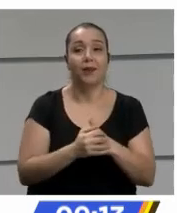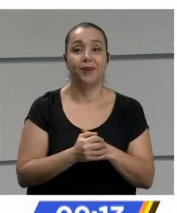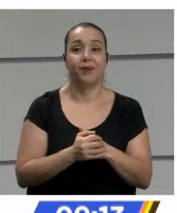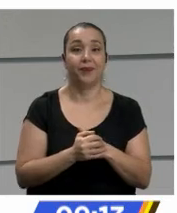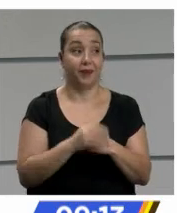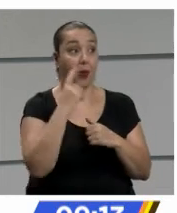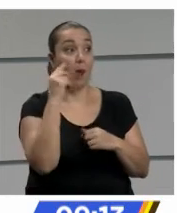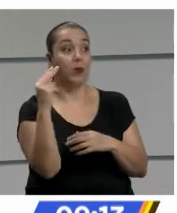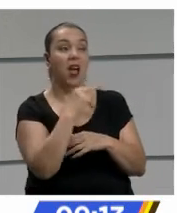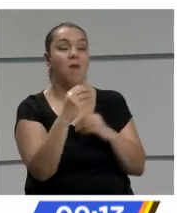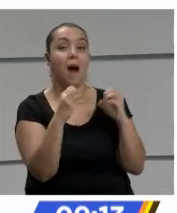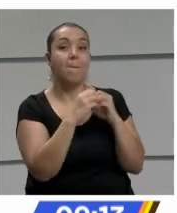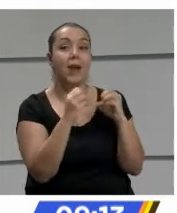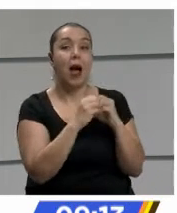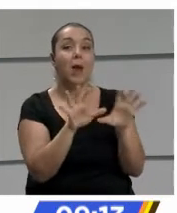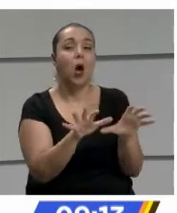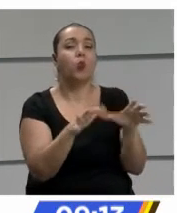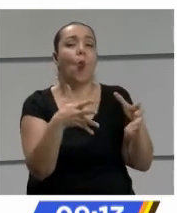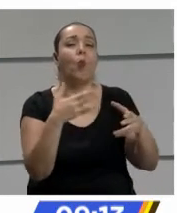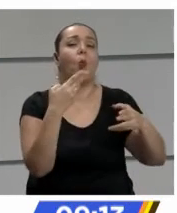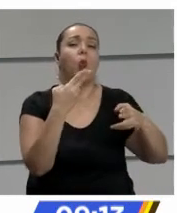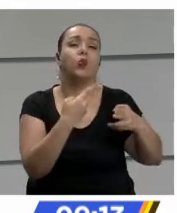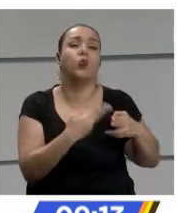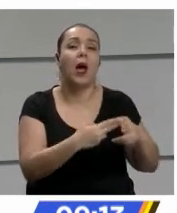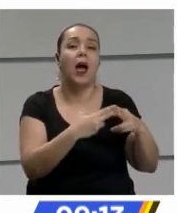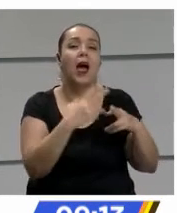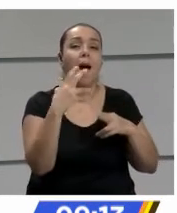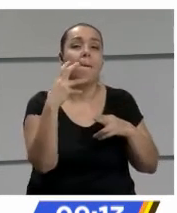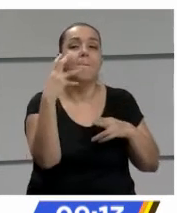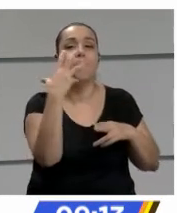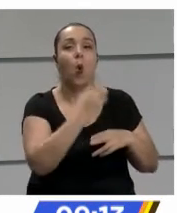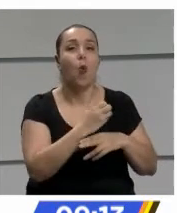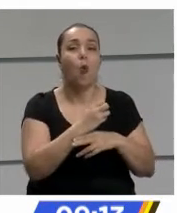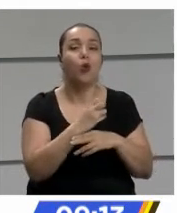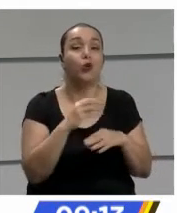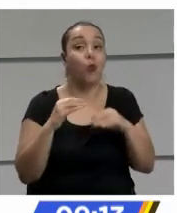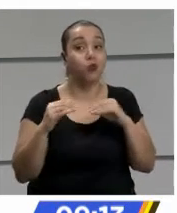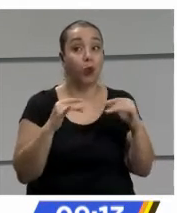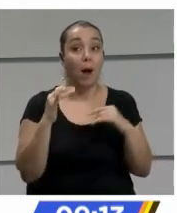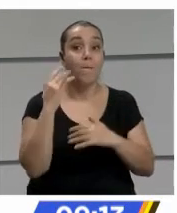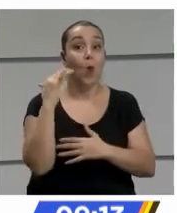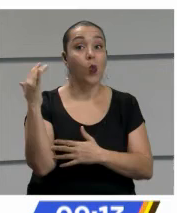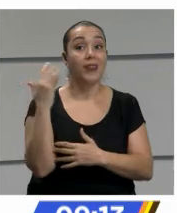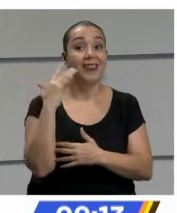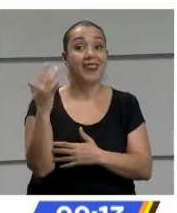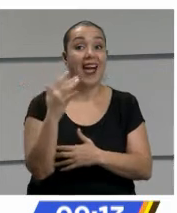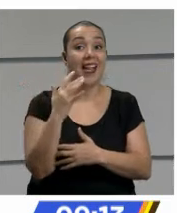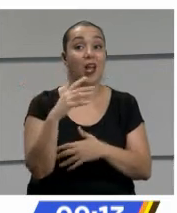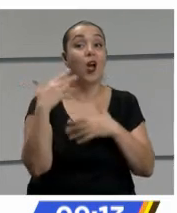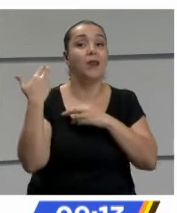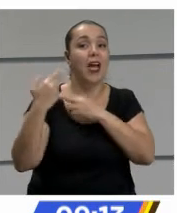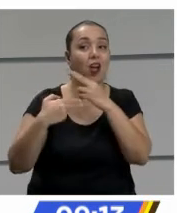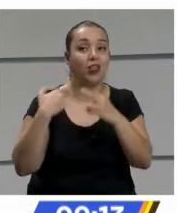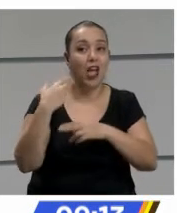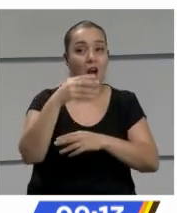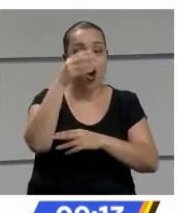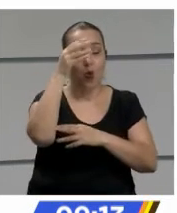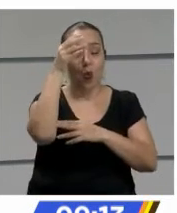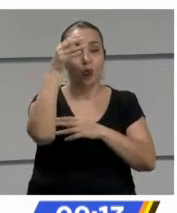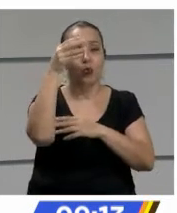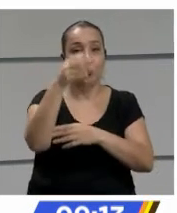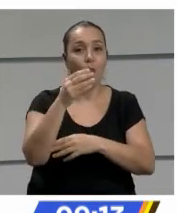qué más. Ajá. ¿Cómo se llama el hermoso ritmo musical que nos ha heredado la